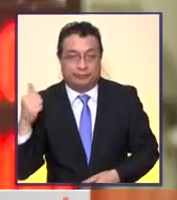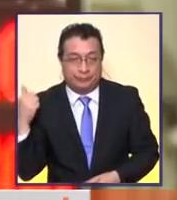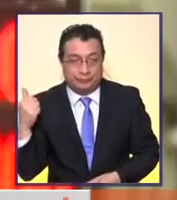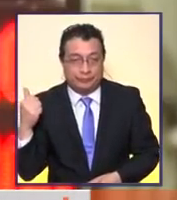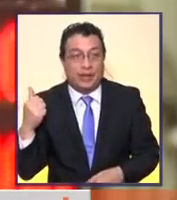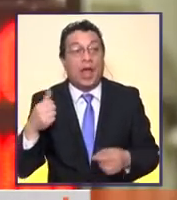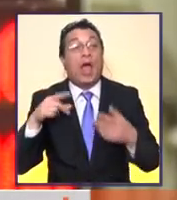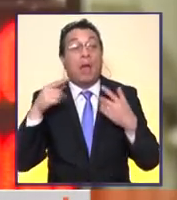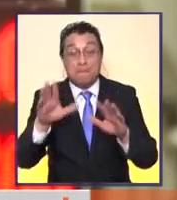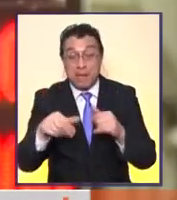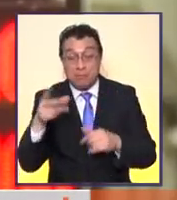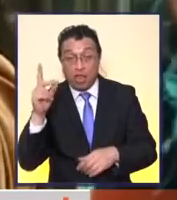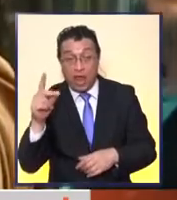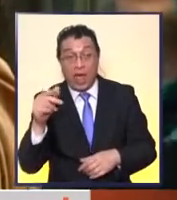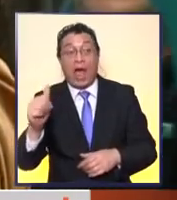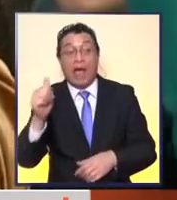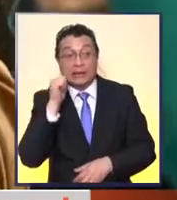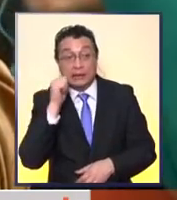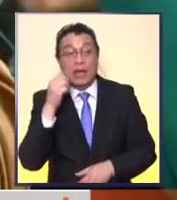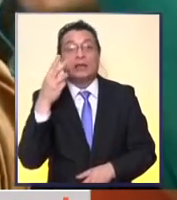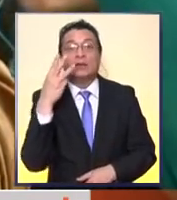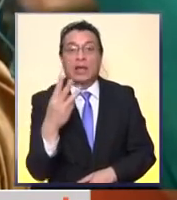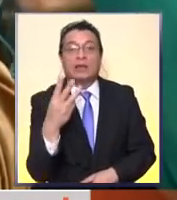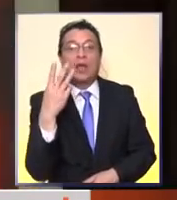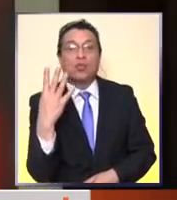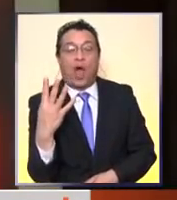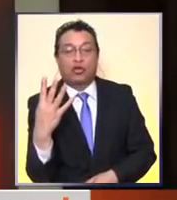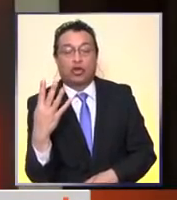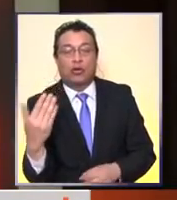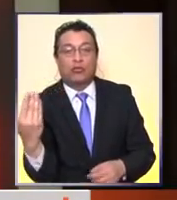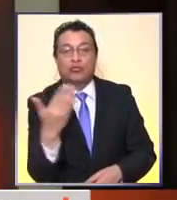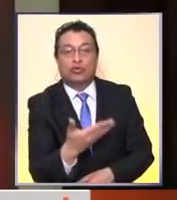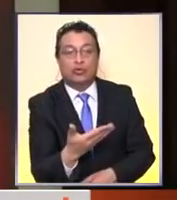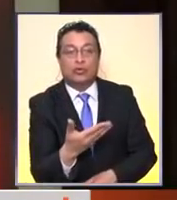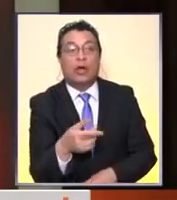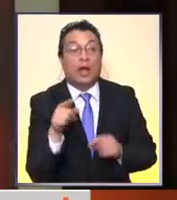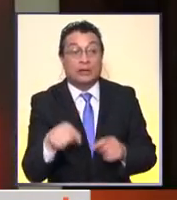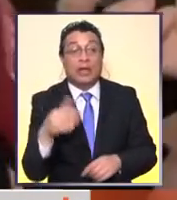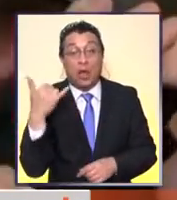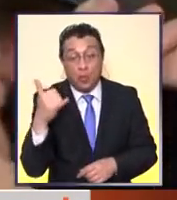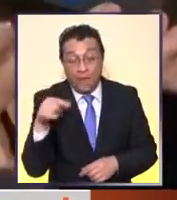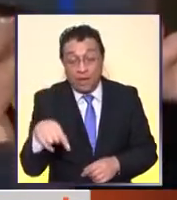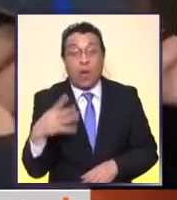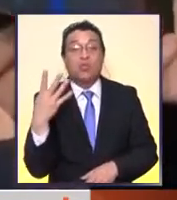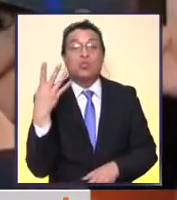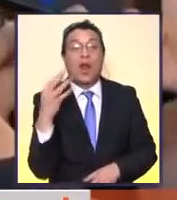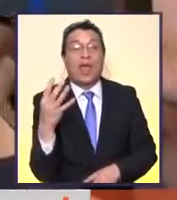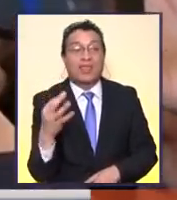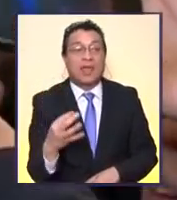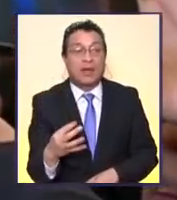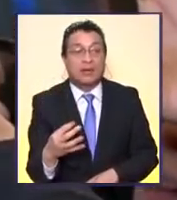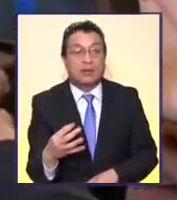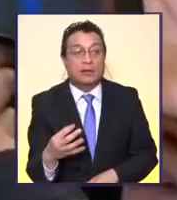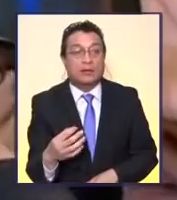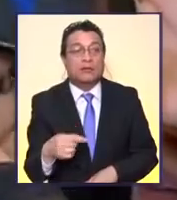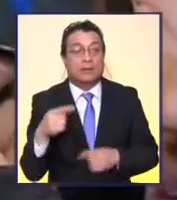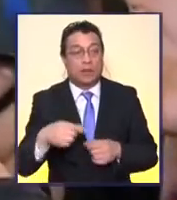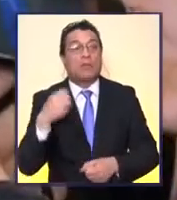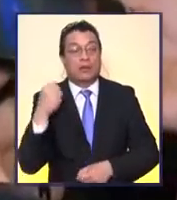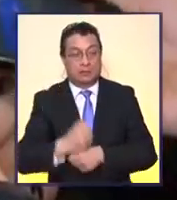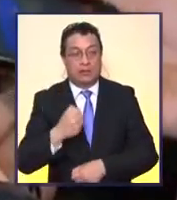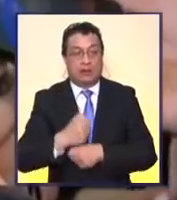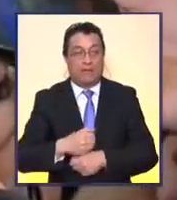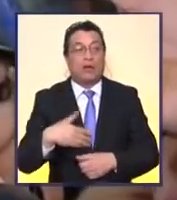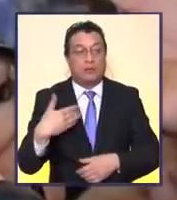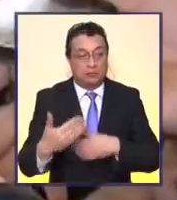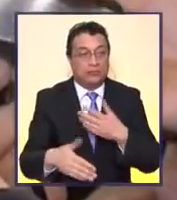ese mismo dólar daban 34 y este jueves llegaron a ser 42 trabajando con como decía